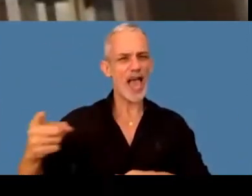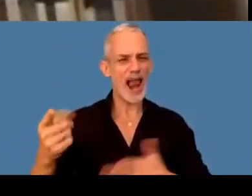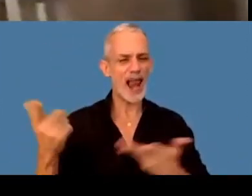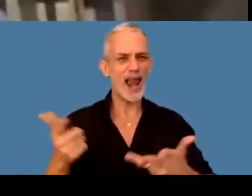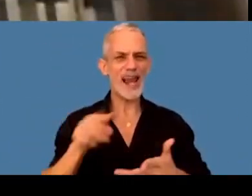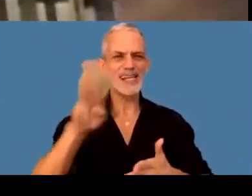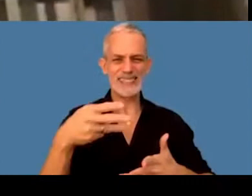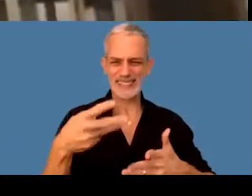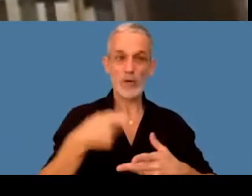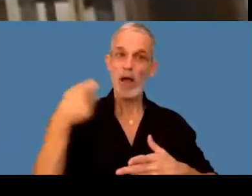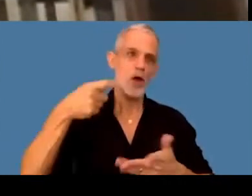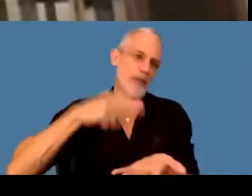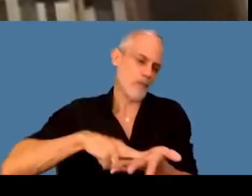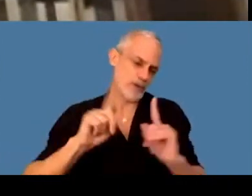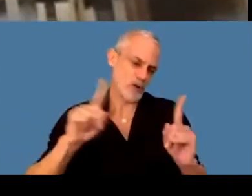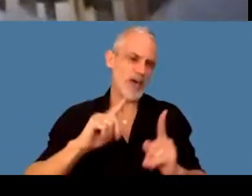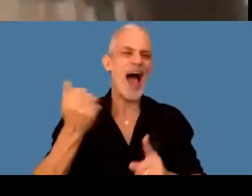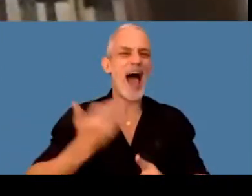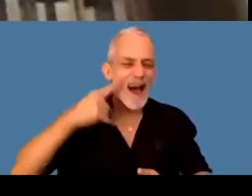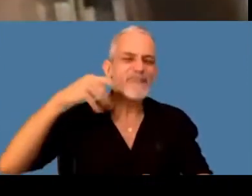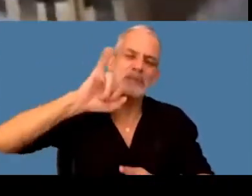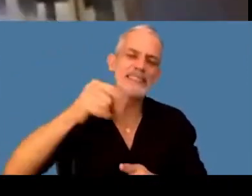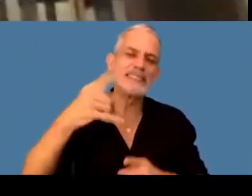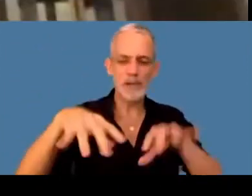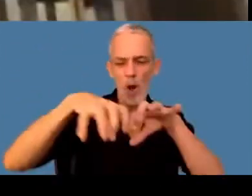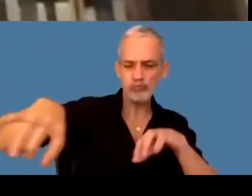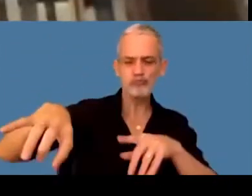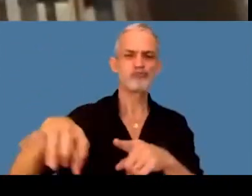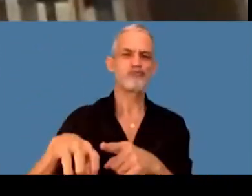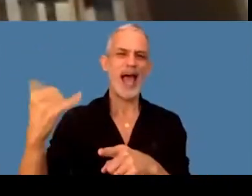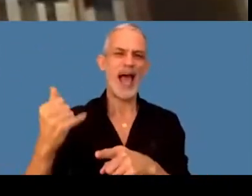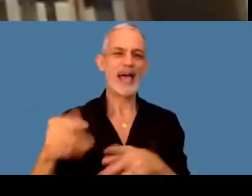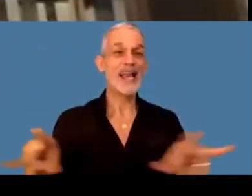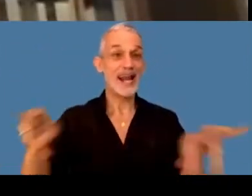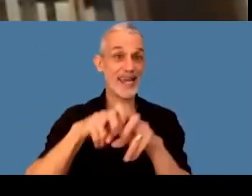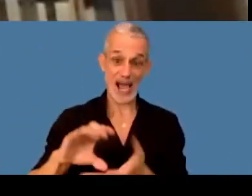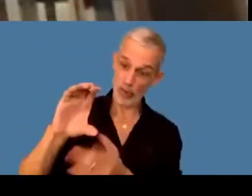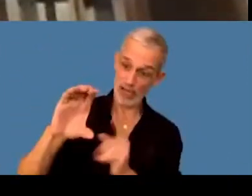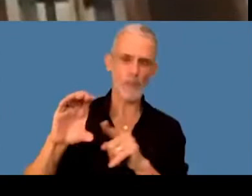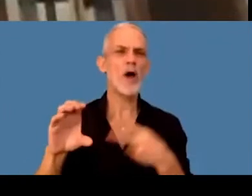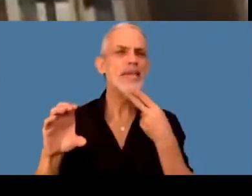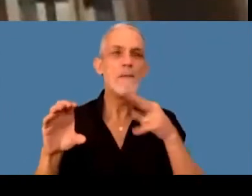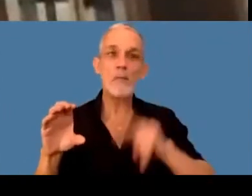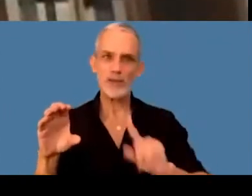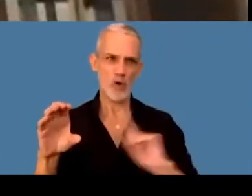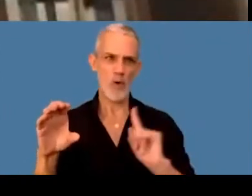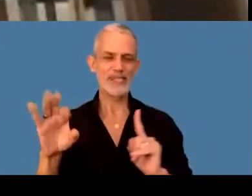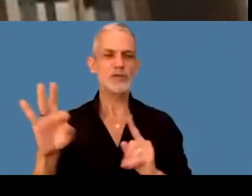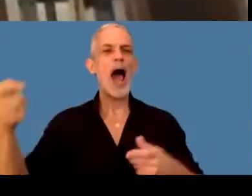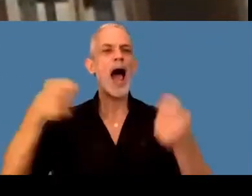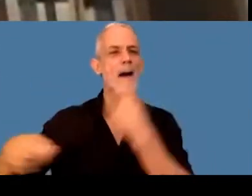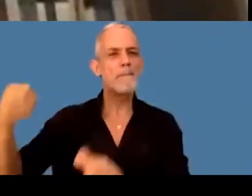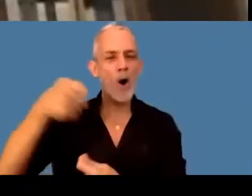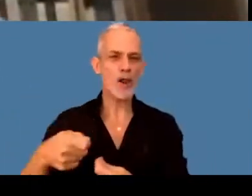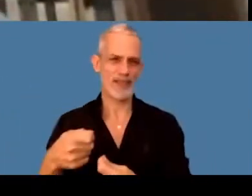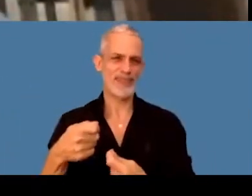son impuestos, más allá que esté en AFIP. Se toma en términos, hay una recaudación, pero no son impuestos. Son aportes y contribuciones